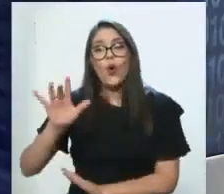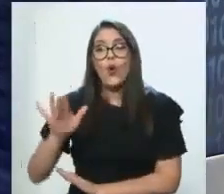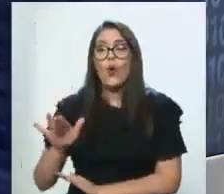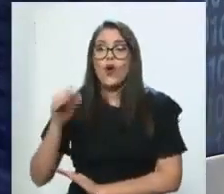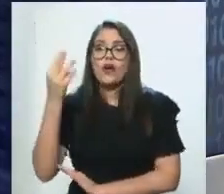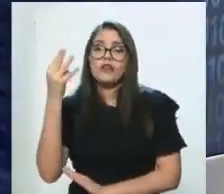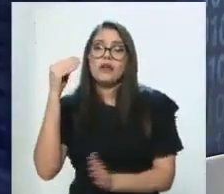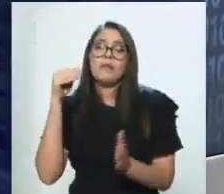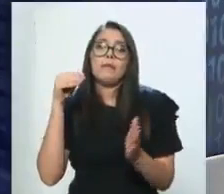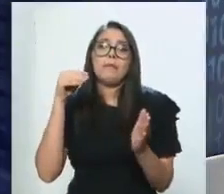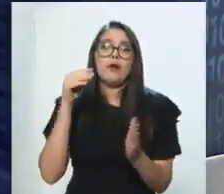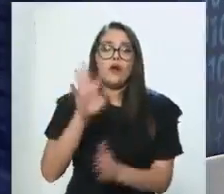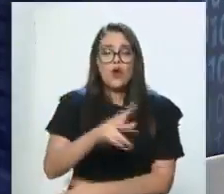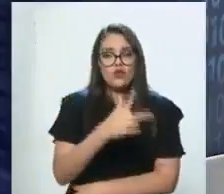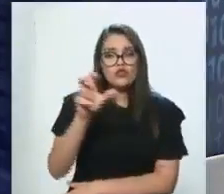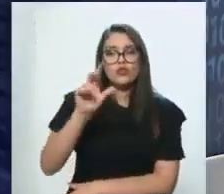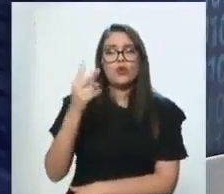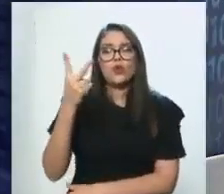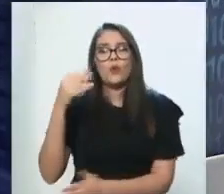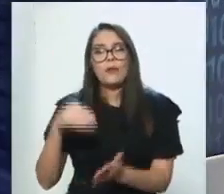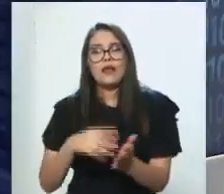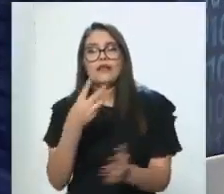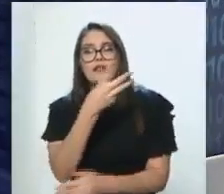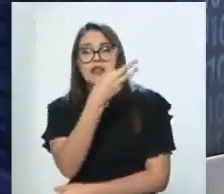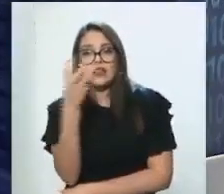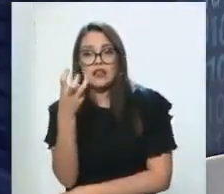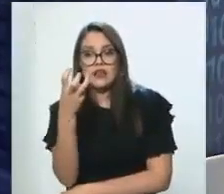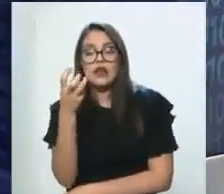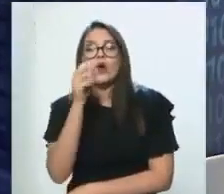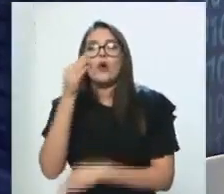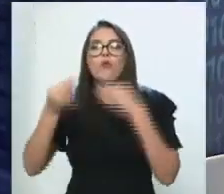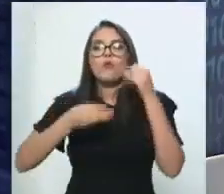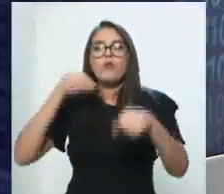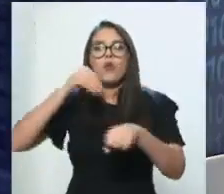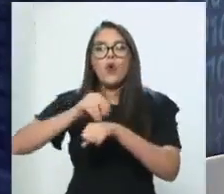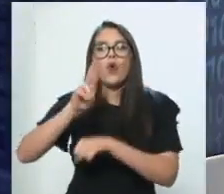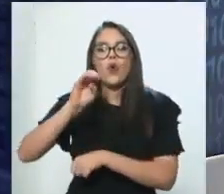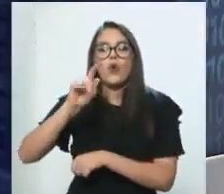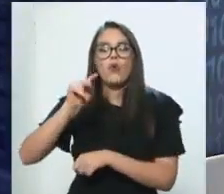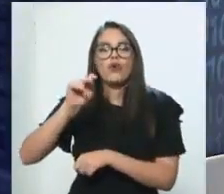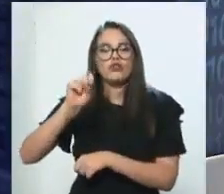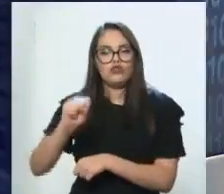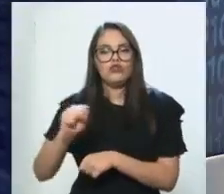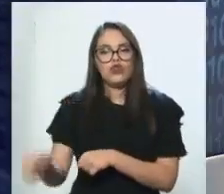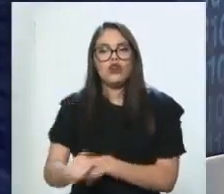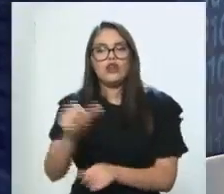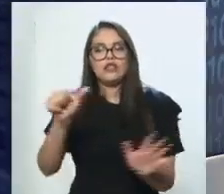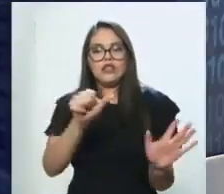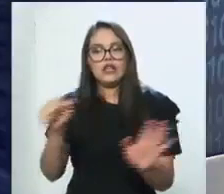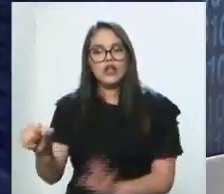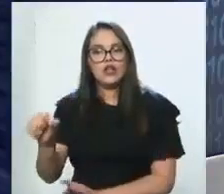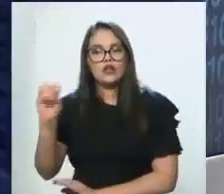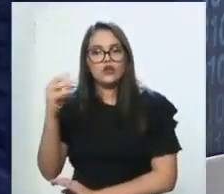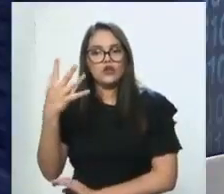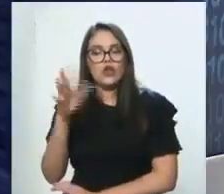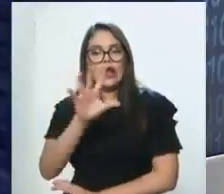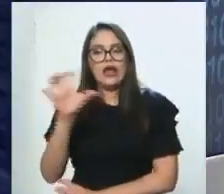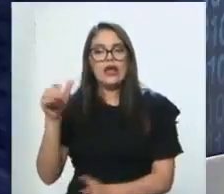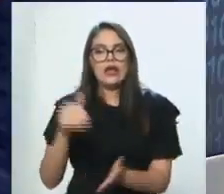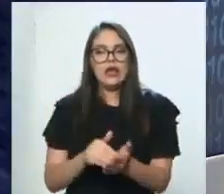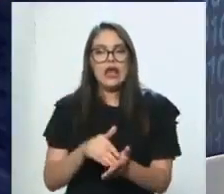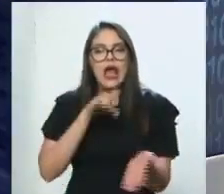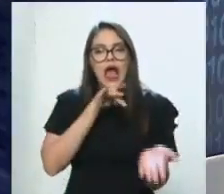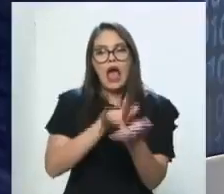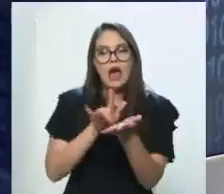852.300 publicaciones de robots, y de ellas 602.500, es casi la mayoría, en base de apoyo a Bolsonaro. ¿Y